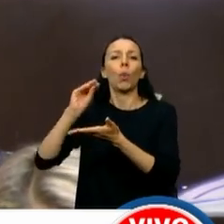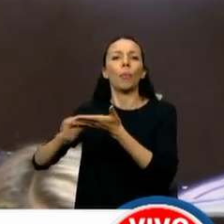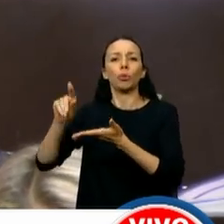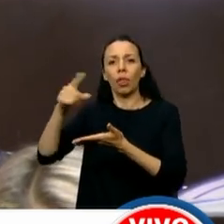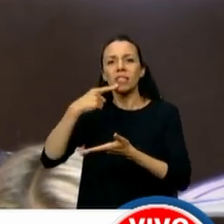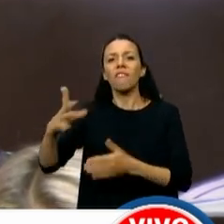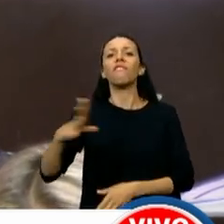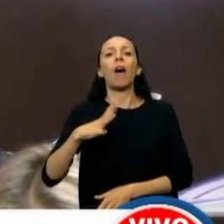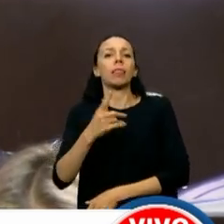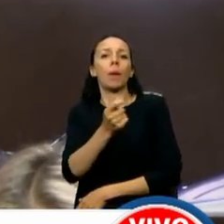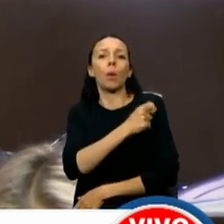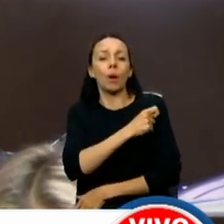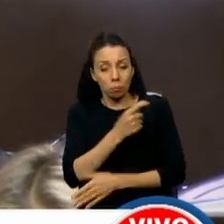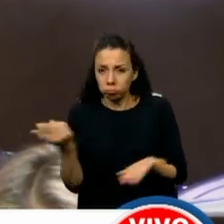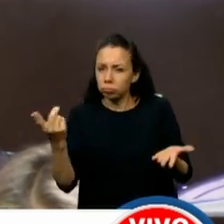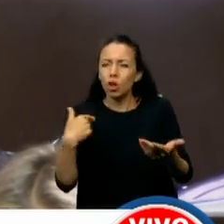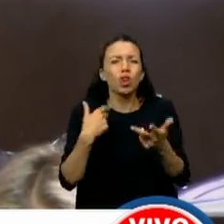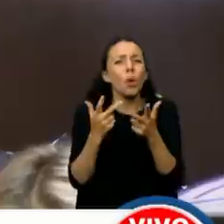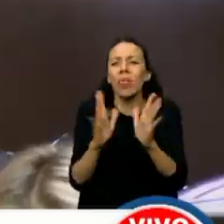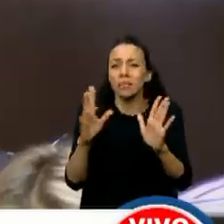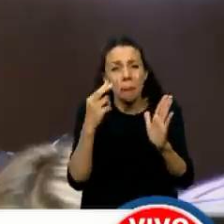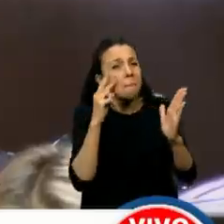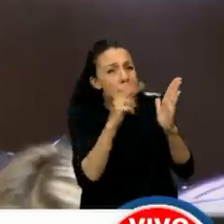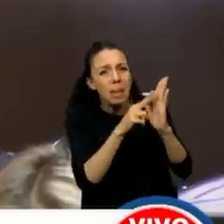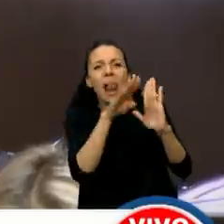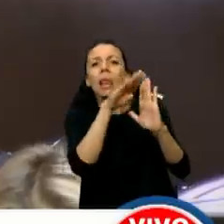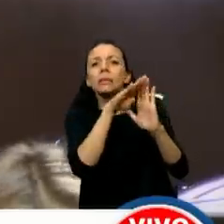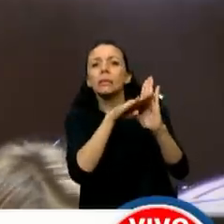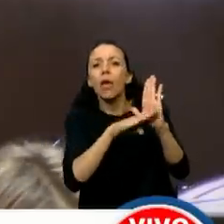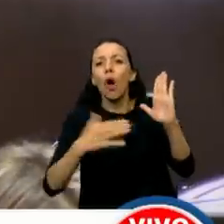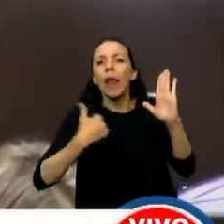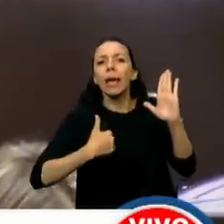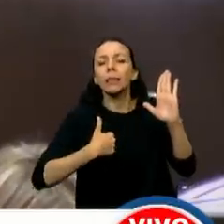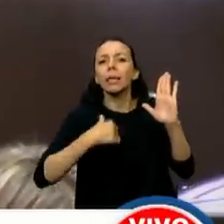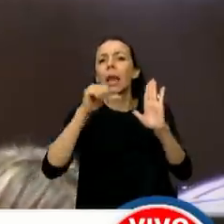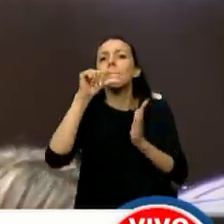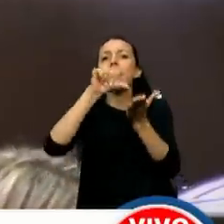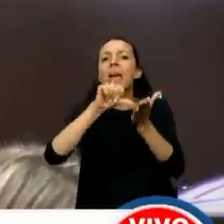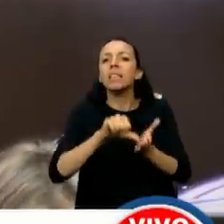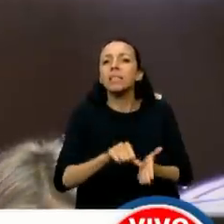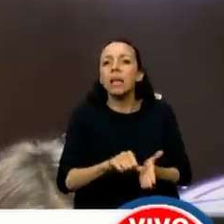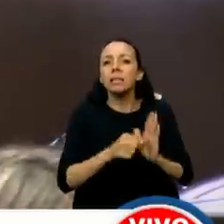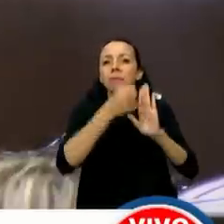miren el lista de estos no le voy a nombrar mira en el distrito en qué lugar está argentina de cantidad de vacunados